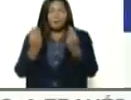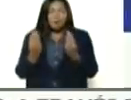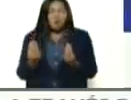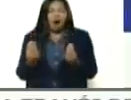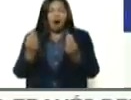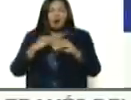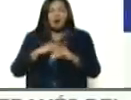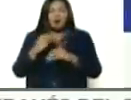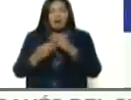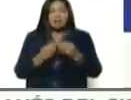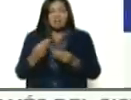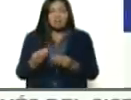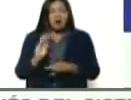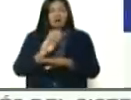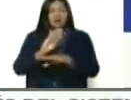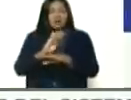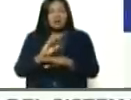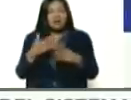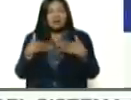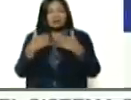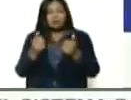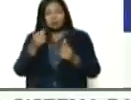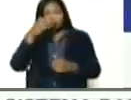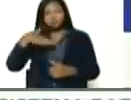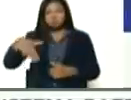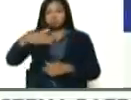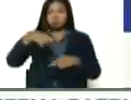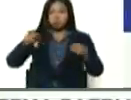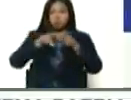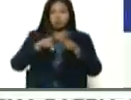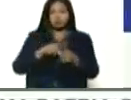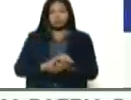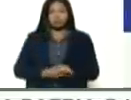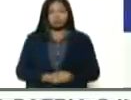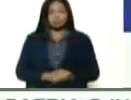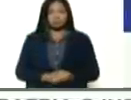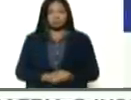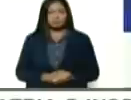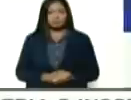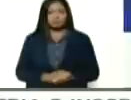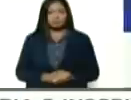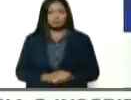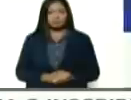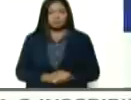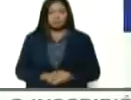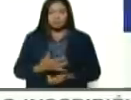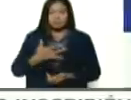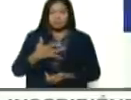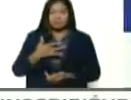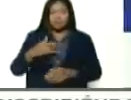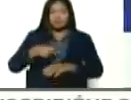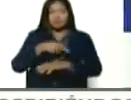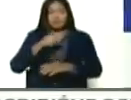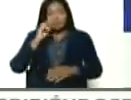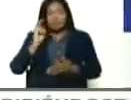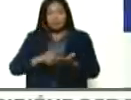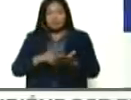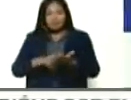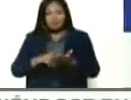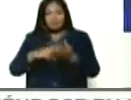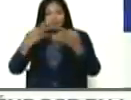de lo que hacemos para cuidar la salud del pueblo para transmitir en tiempo real la verdad